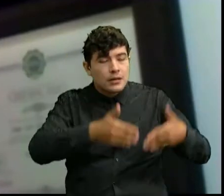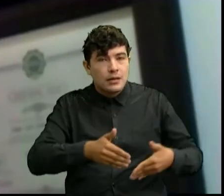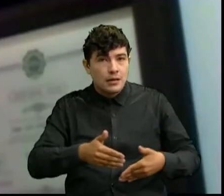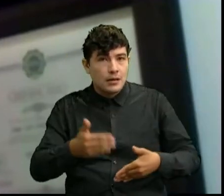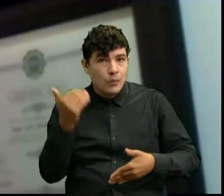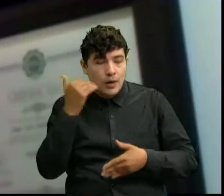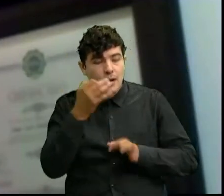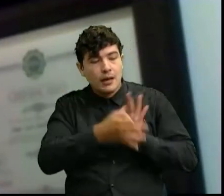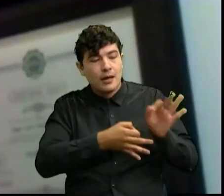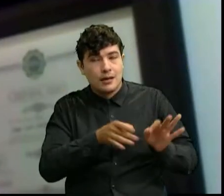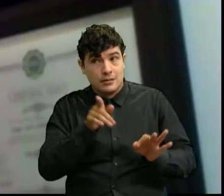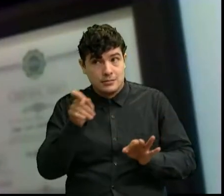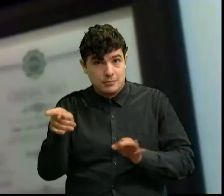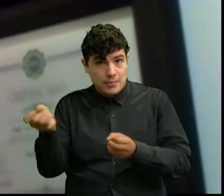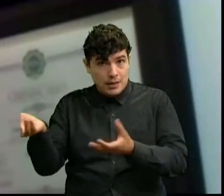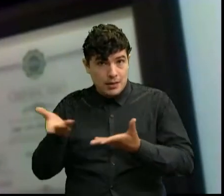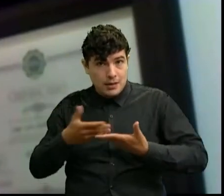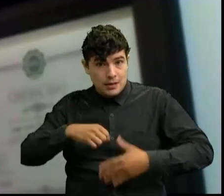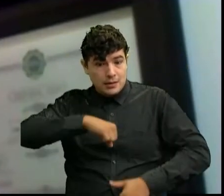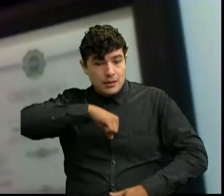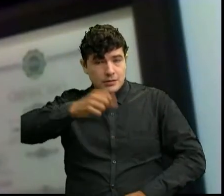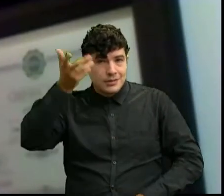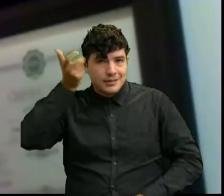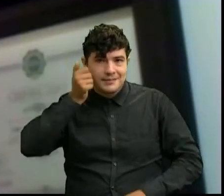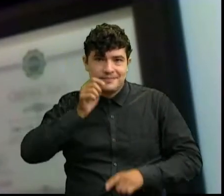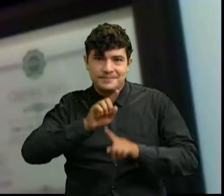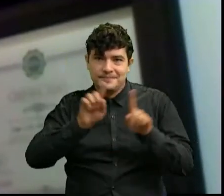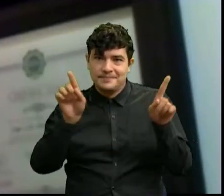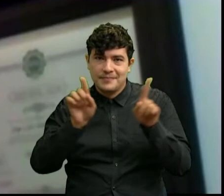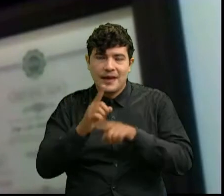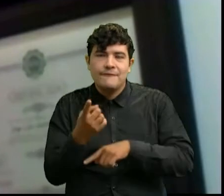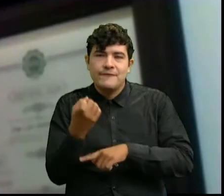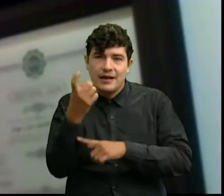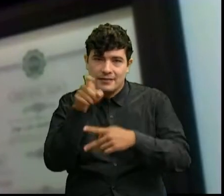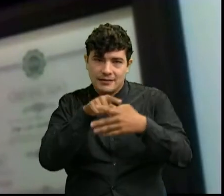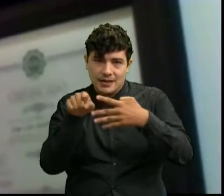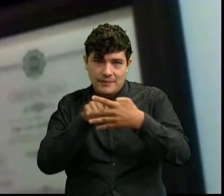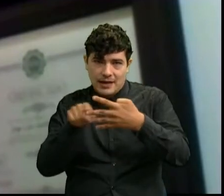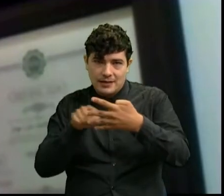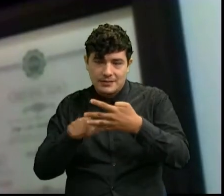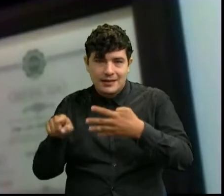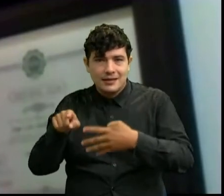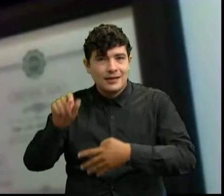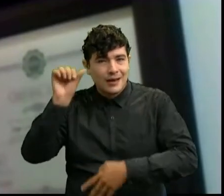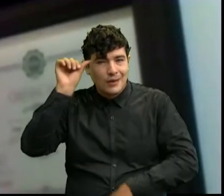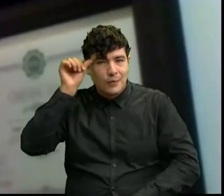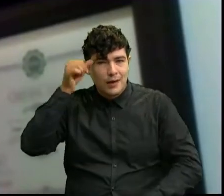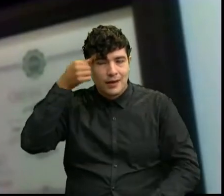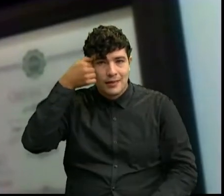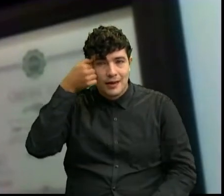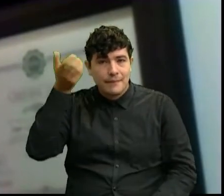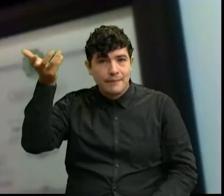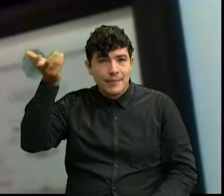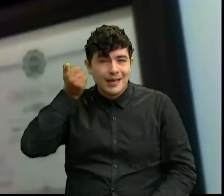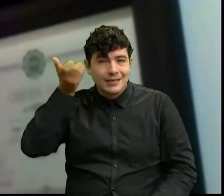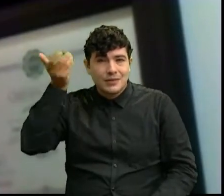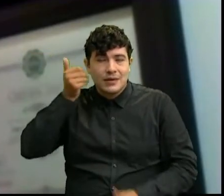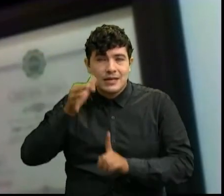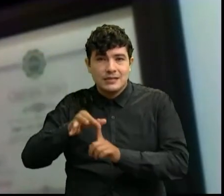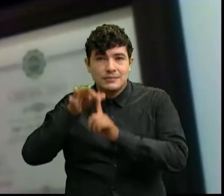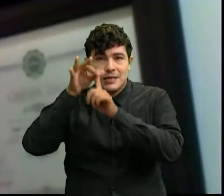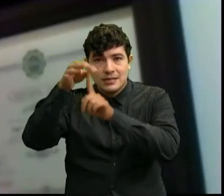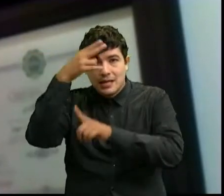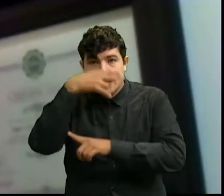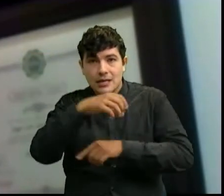cuidar, no tiene derecho a pensión especial por hijo inválido. Recordemos, la pensión especial por